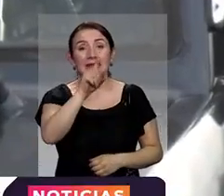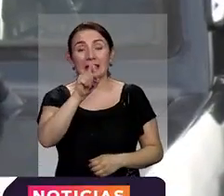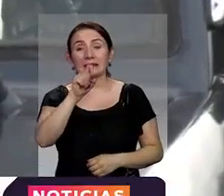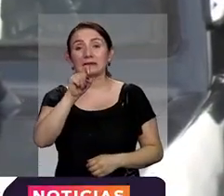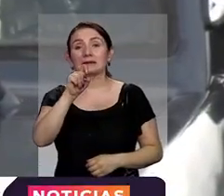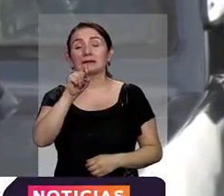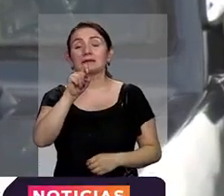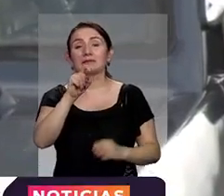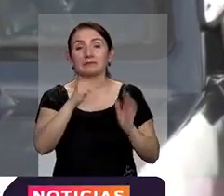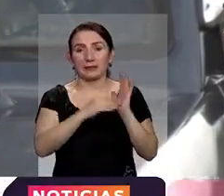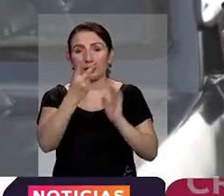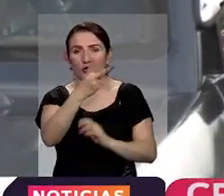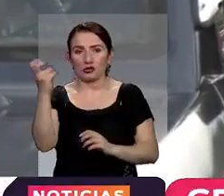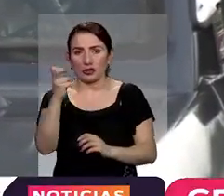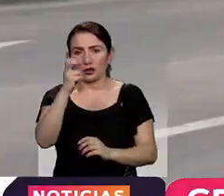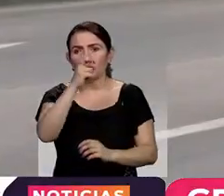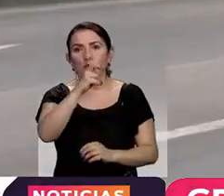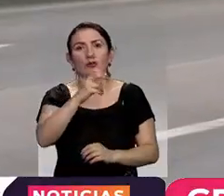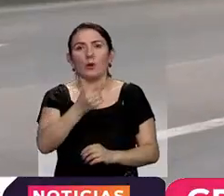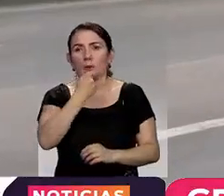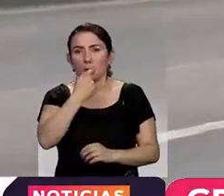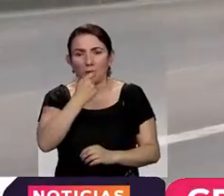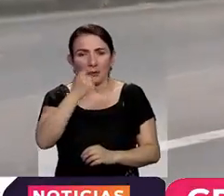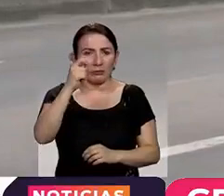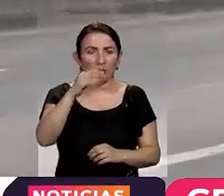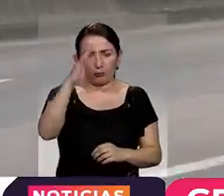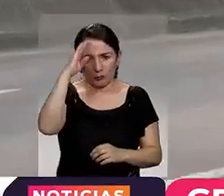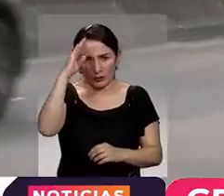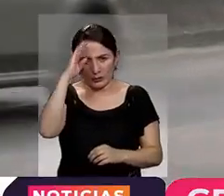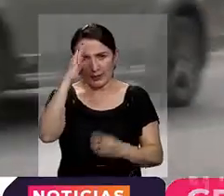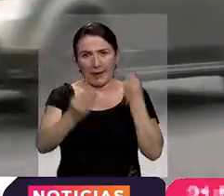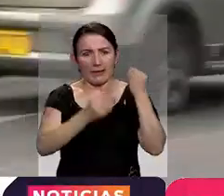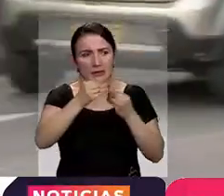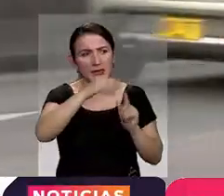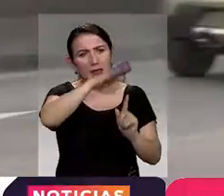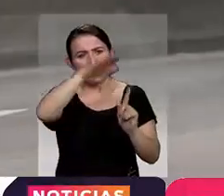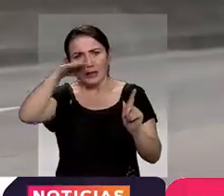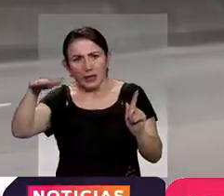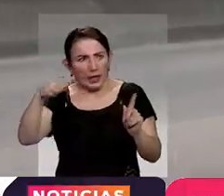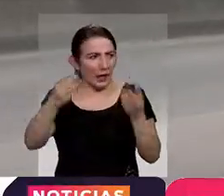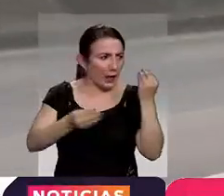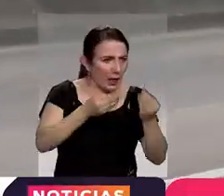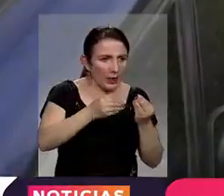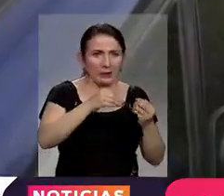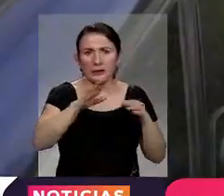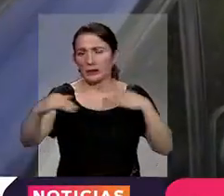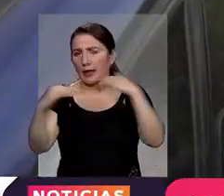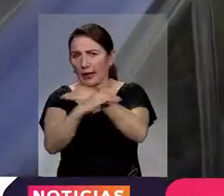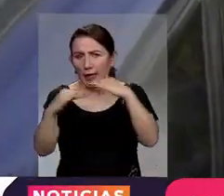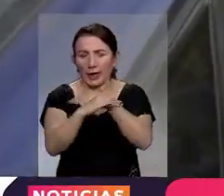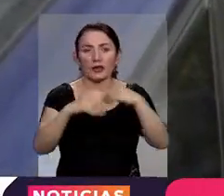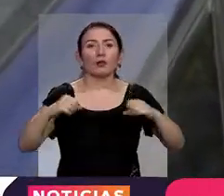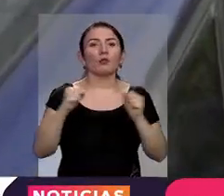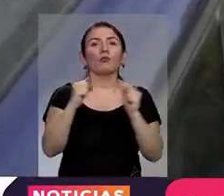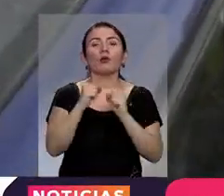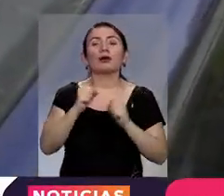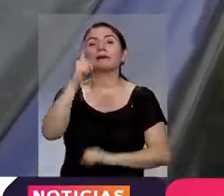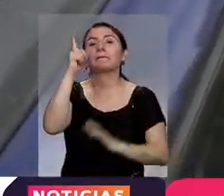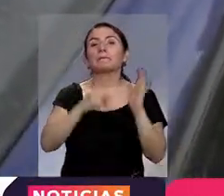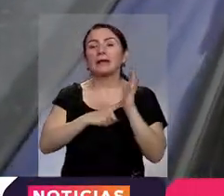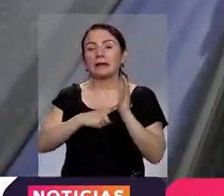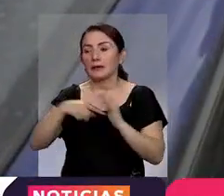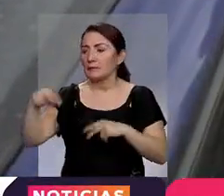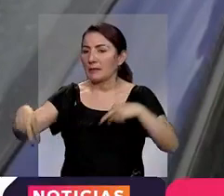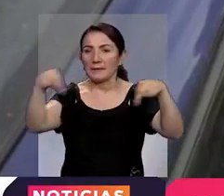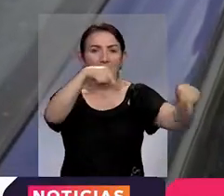6.200 uniformados de tránsito y transporte garantizarán el cumplimiento de las normas de tránsito durante el cierre del año en las vías del país. Bogotá contará con más de 1.000 unidades